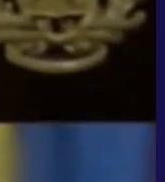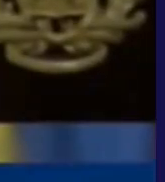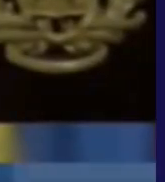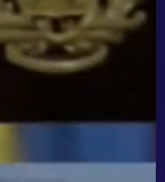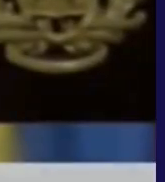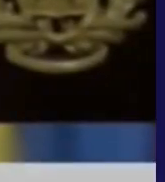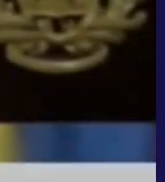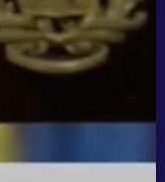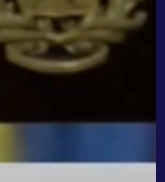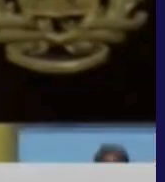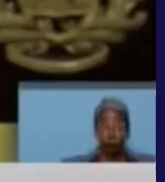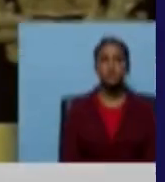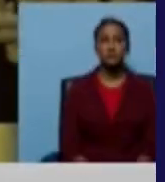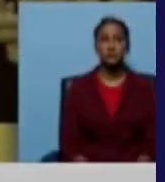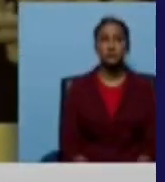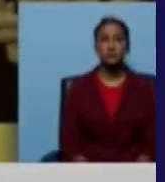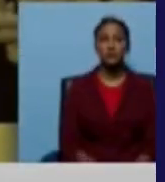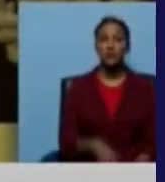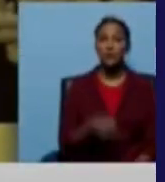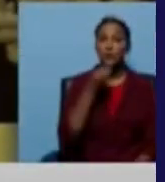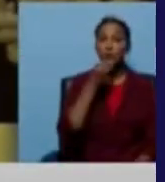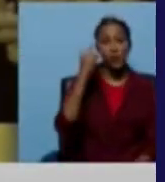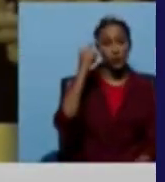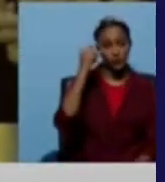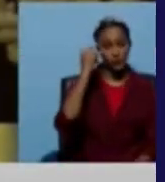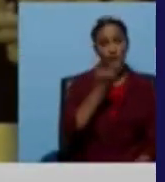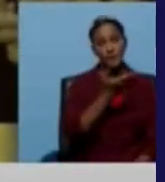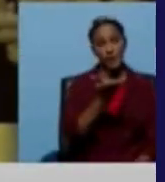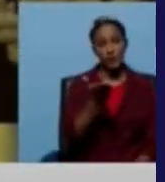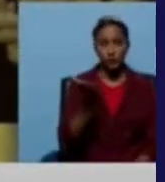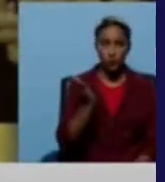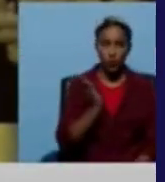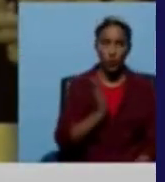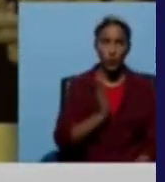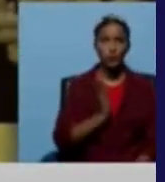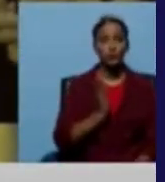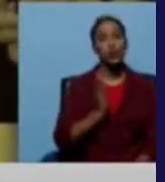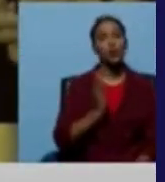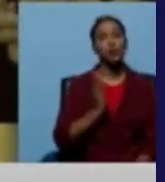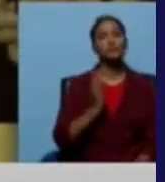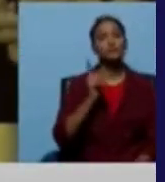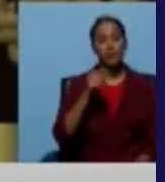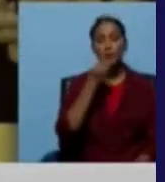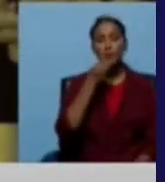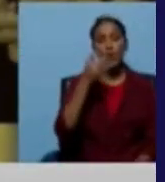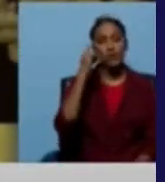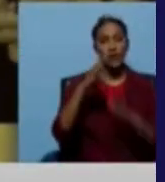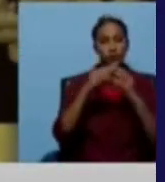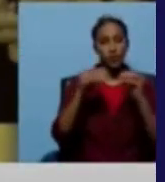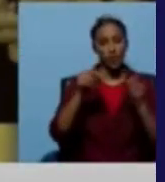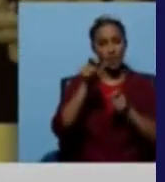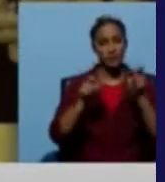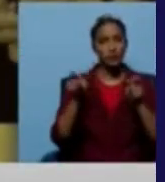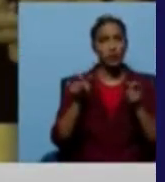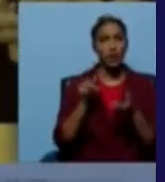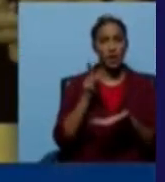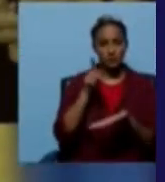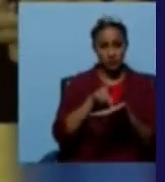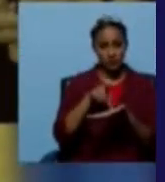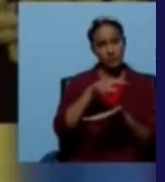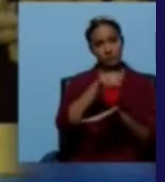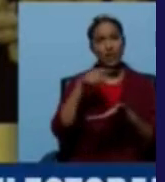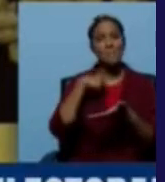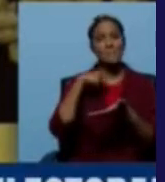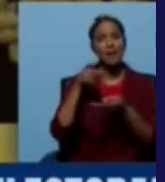supremo el cual es percibido por muchos como un órgano cercano al gobierno las preocupaciones sobre la independencia del